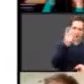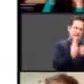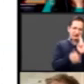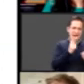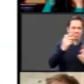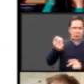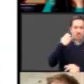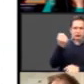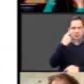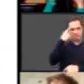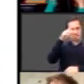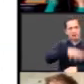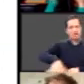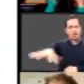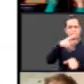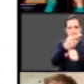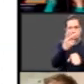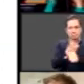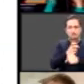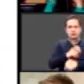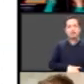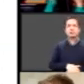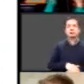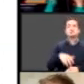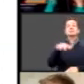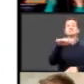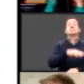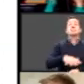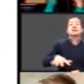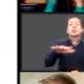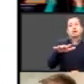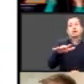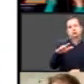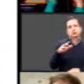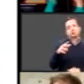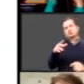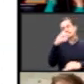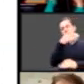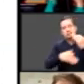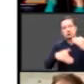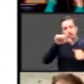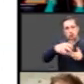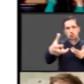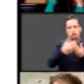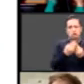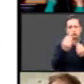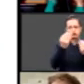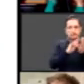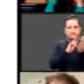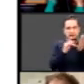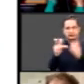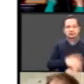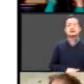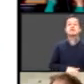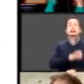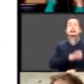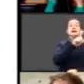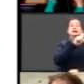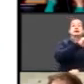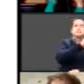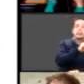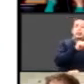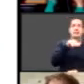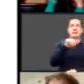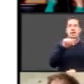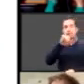audiencia muchas gracias colegas por estar con nosotros el día de hoy Elisa Male y Toño muchas